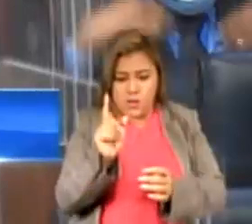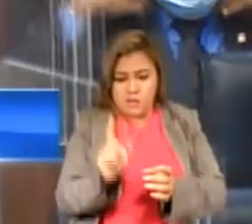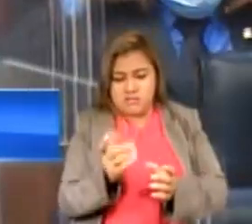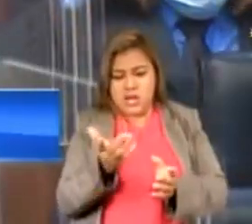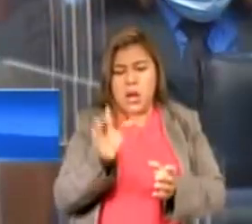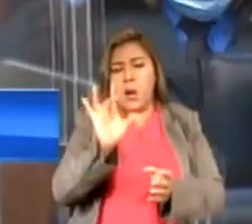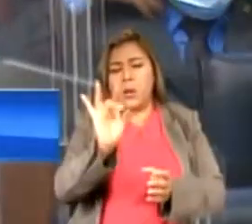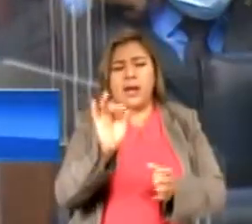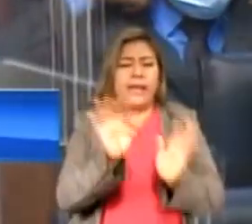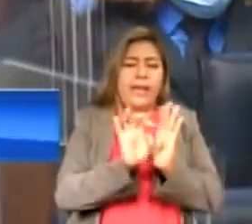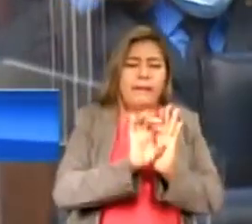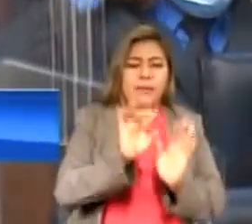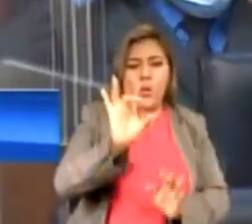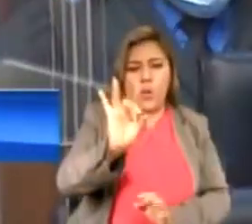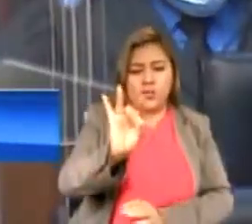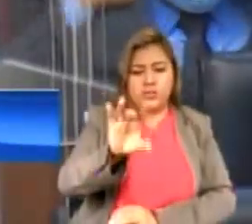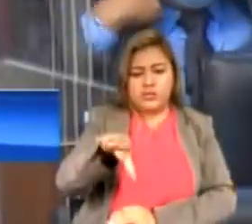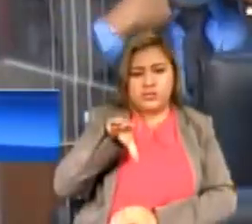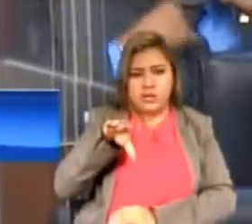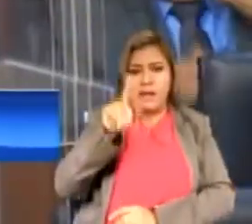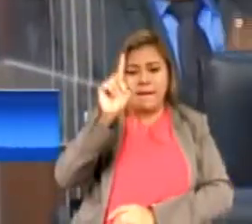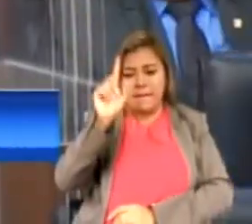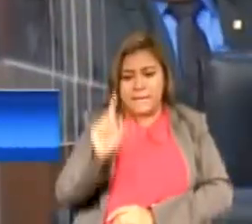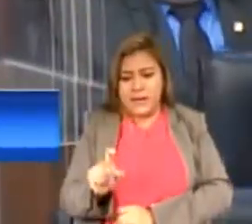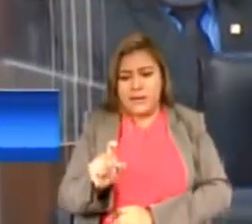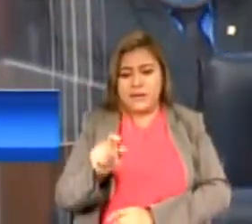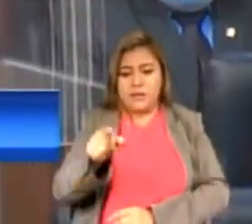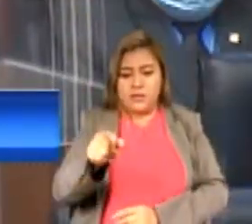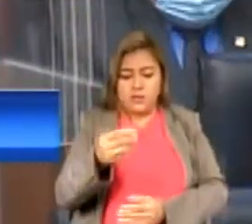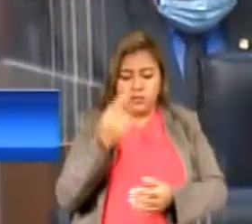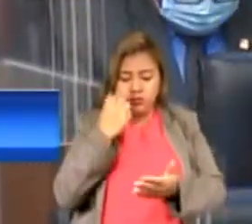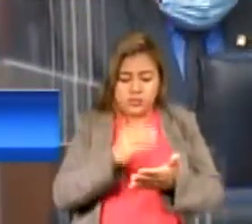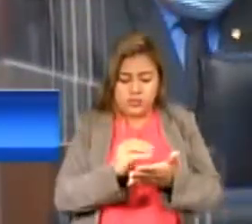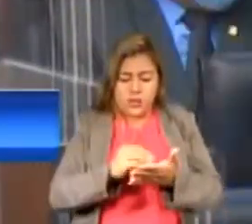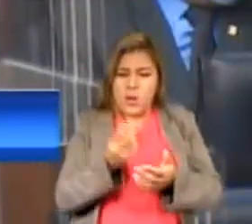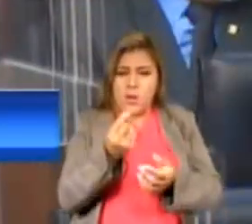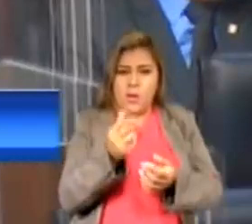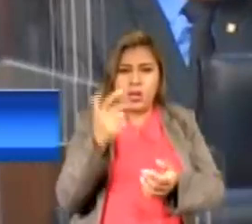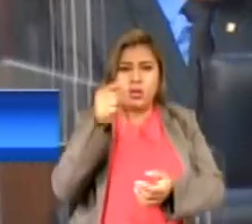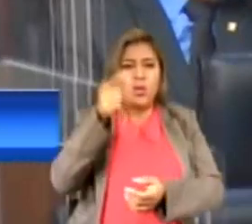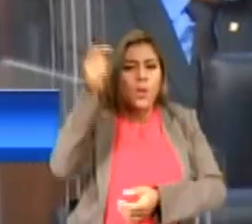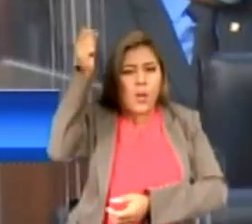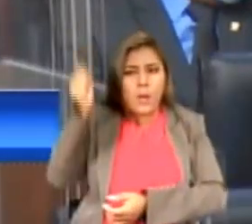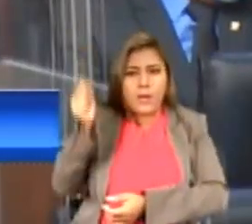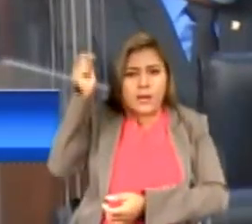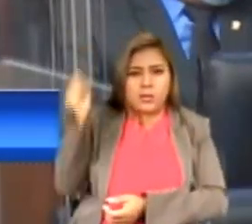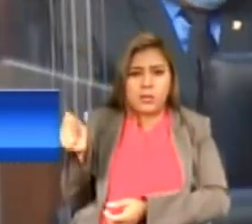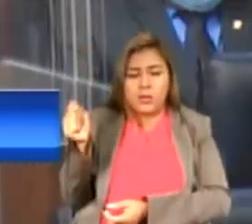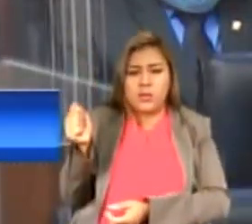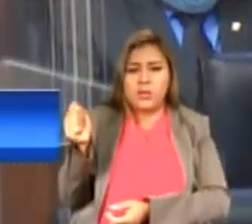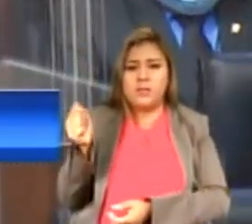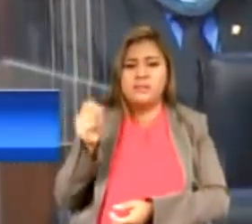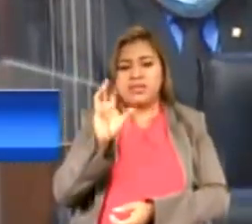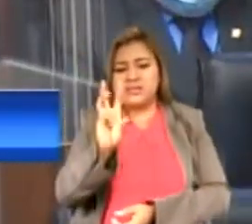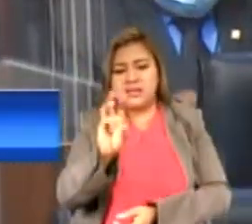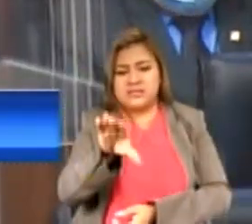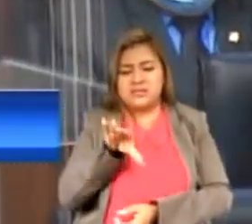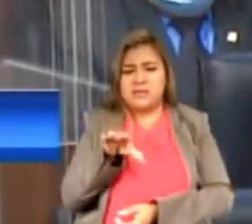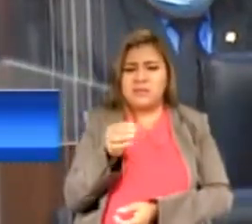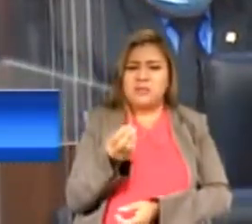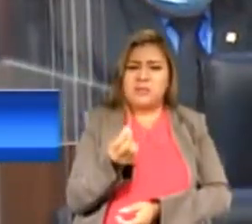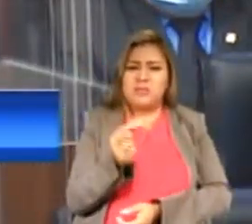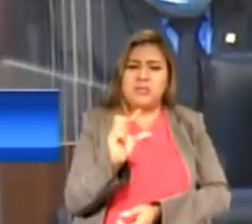balboas, y lo estoy poniendo alto, solamente con las cuentas individuales, en vez de jubilarme con 600 como el sistema solidario, me